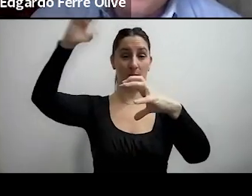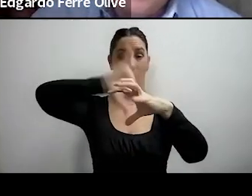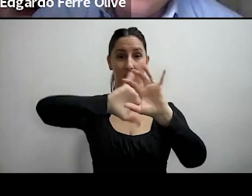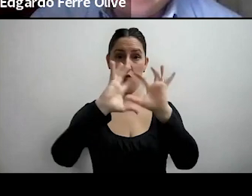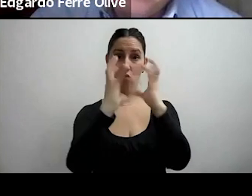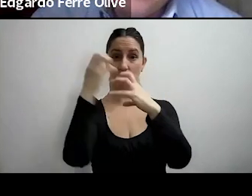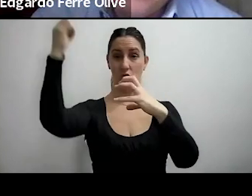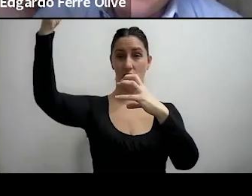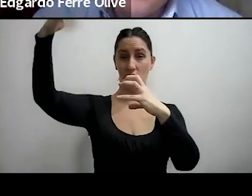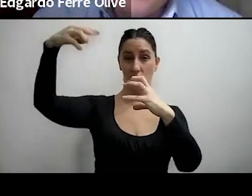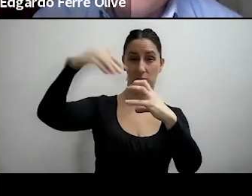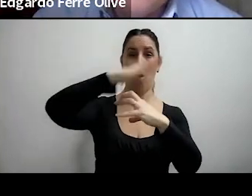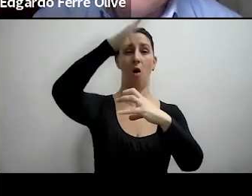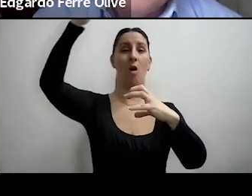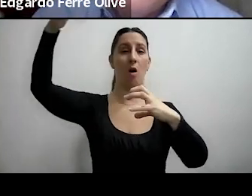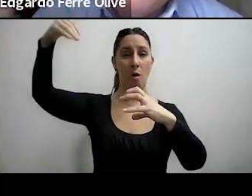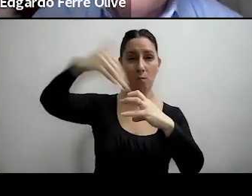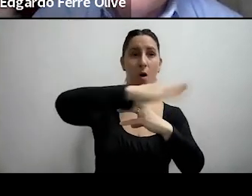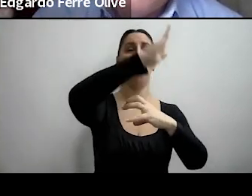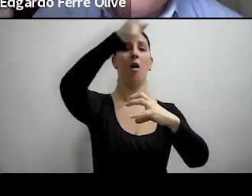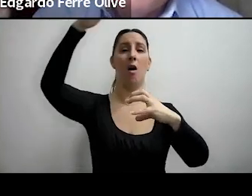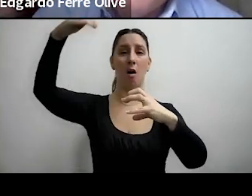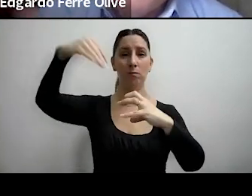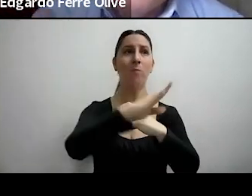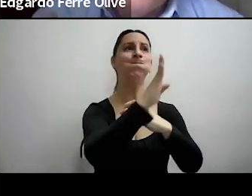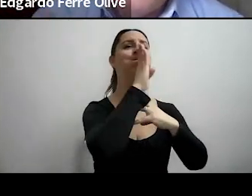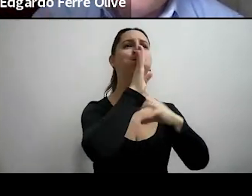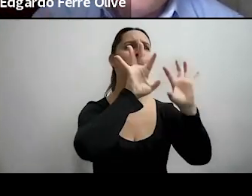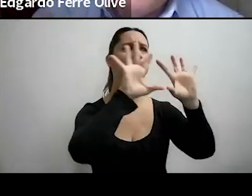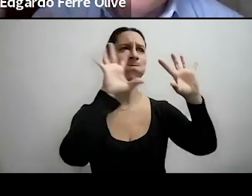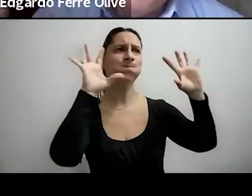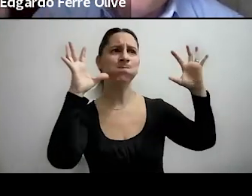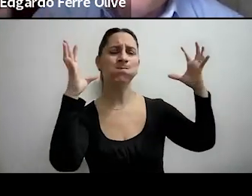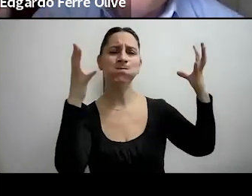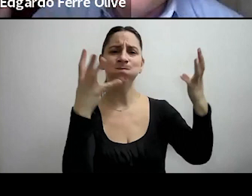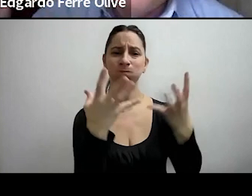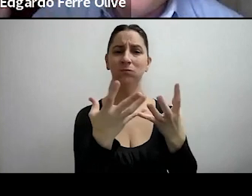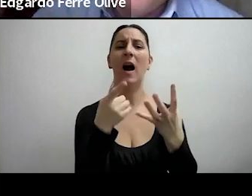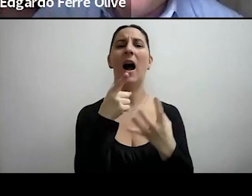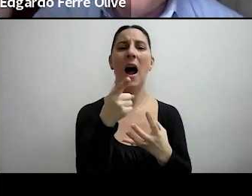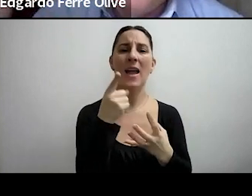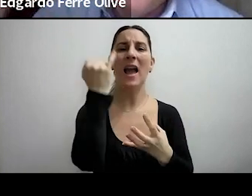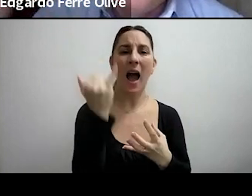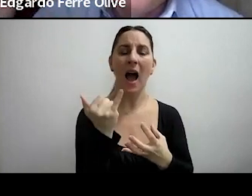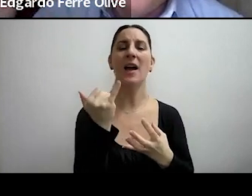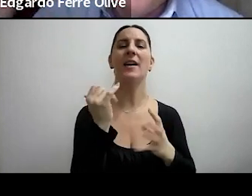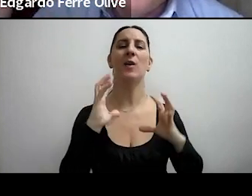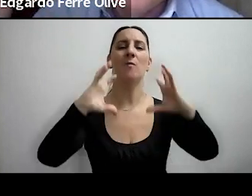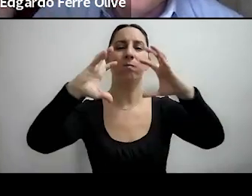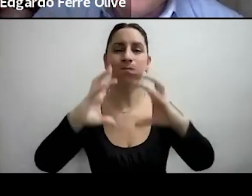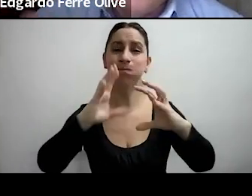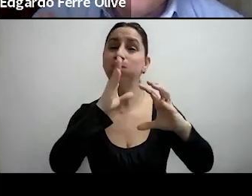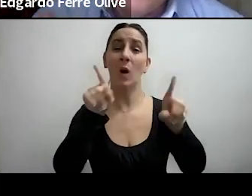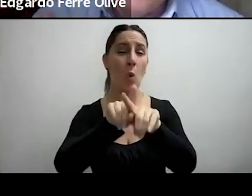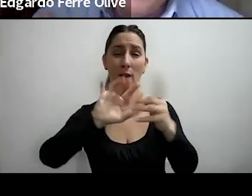va irradiando, va rebotando y va irradiando. ¿Y qué sucede? Sucede que se produce un efecto invernadero, como el invernadero vieron de las